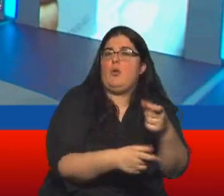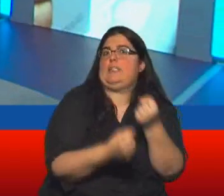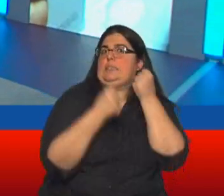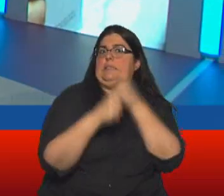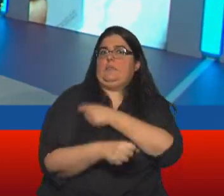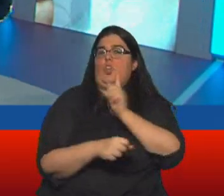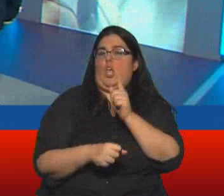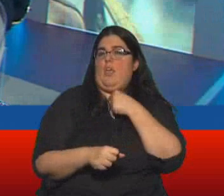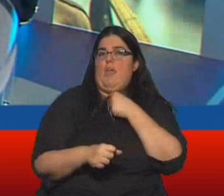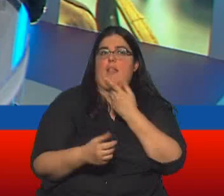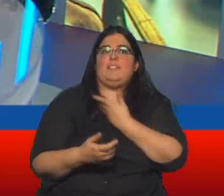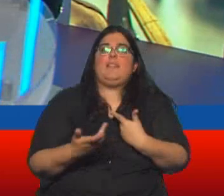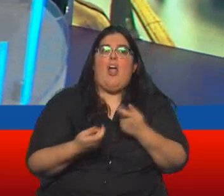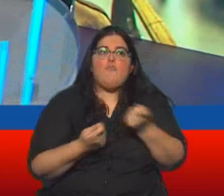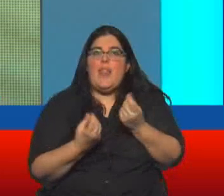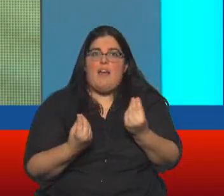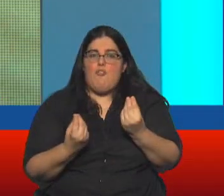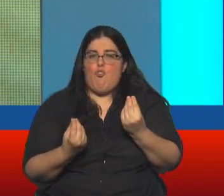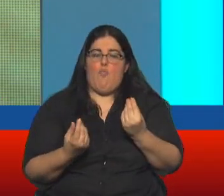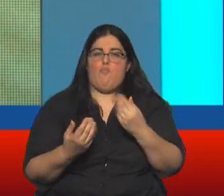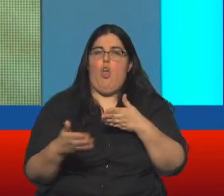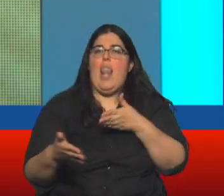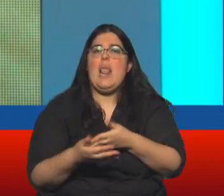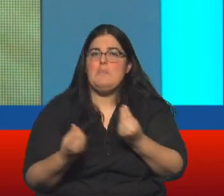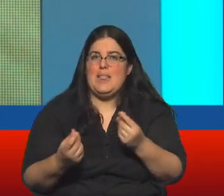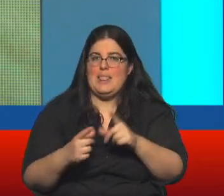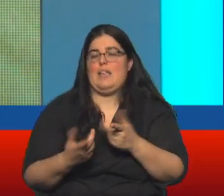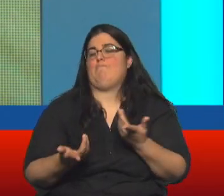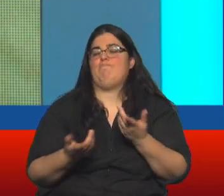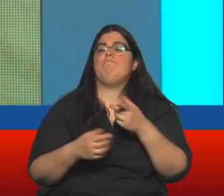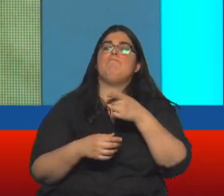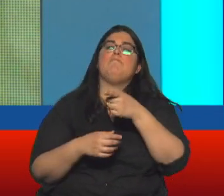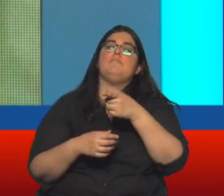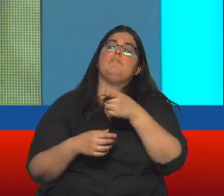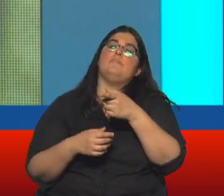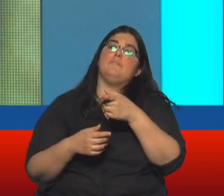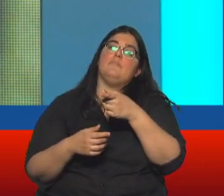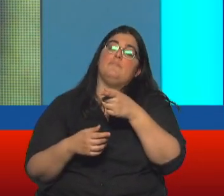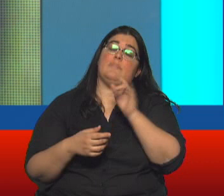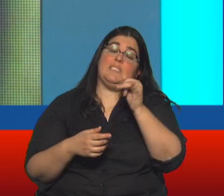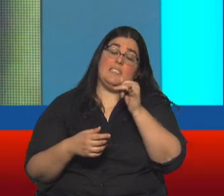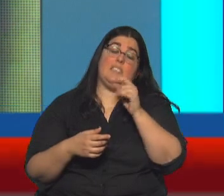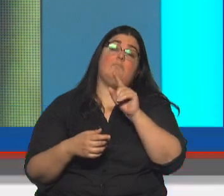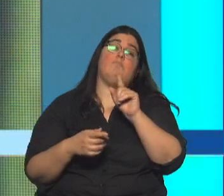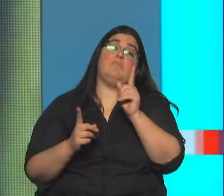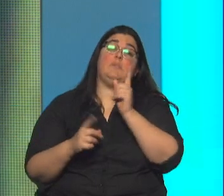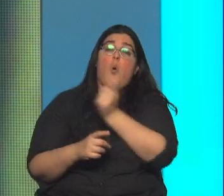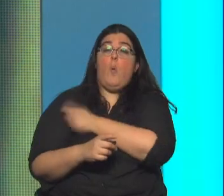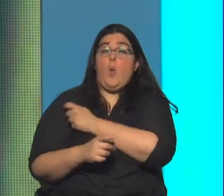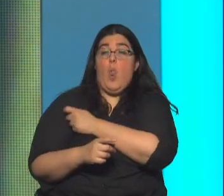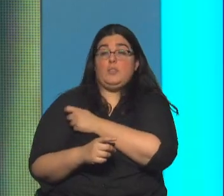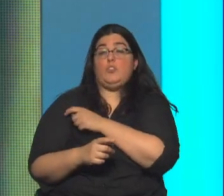llegar el Estado con esto, ¿no? Tal cual, pero me parece que vamos en camino, digamos, inclusive cuando ya entre la vacunación